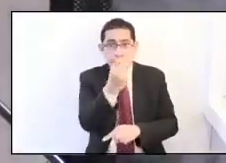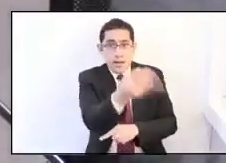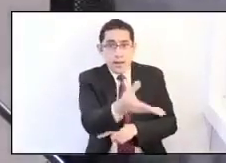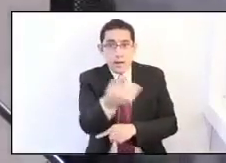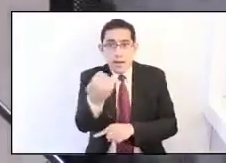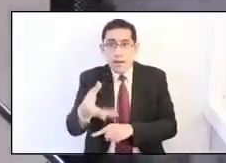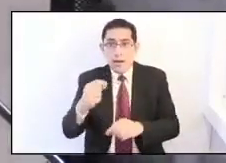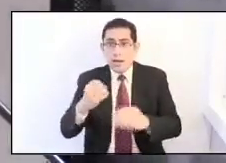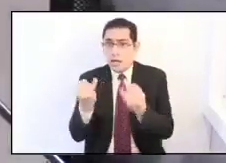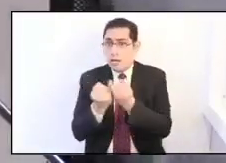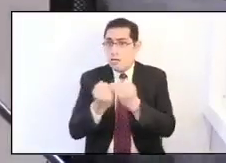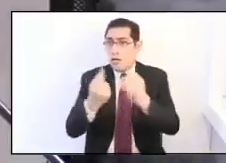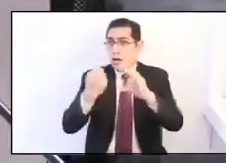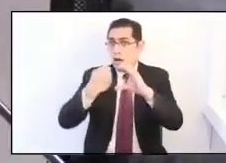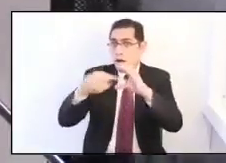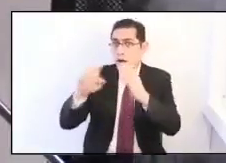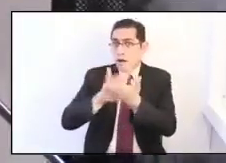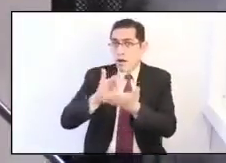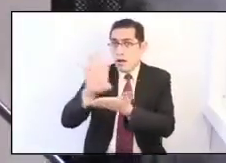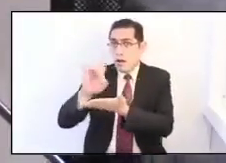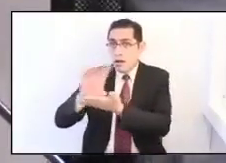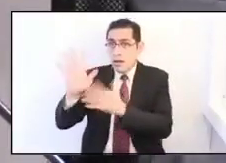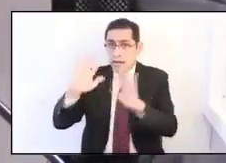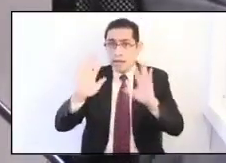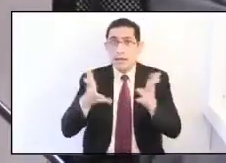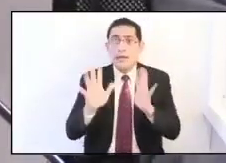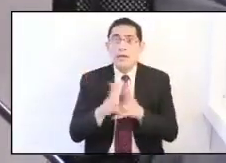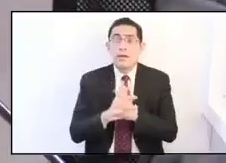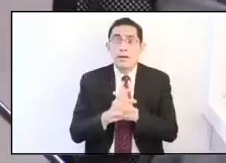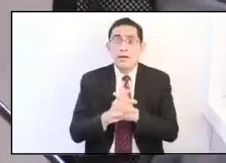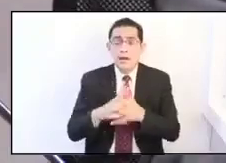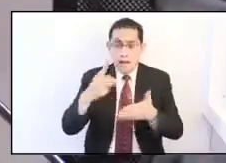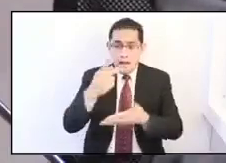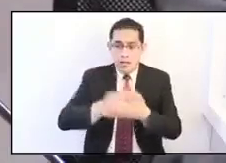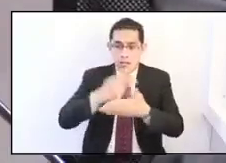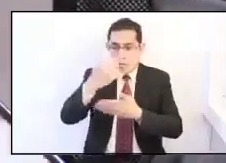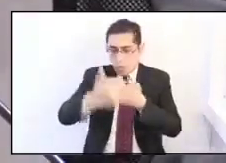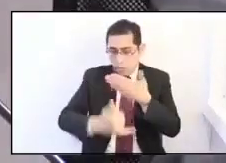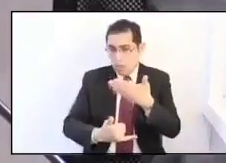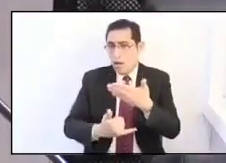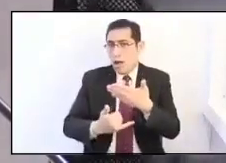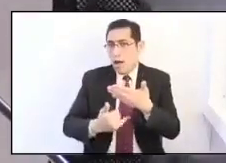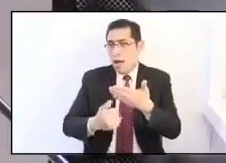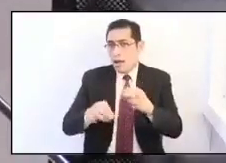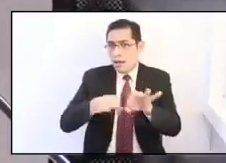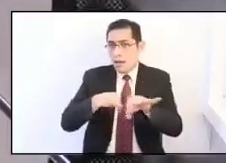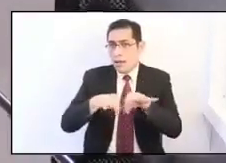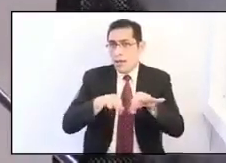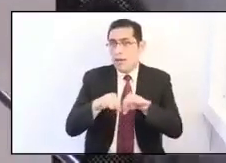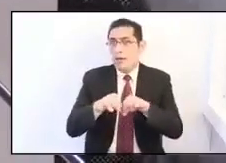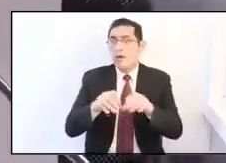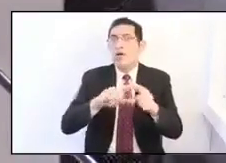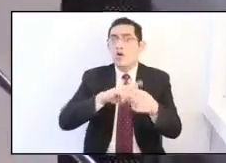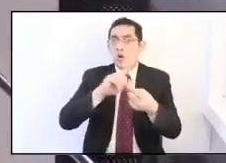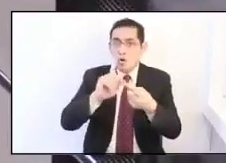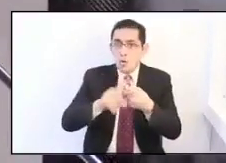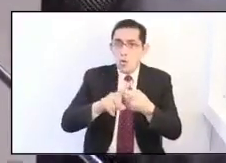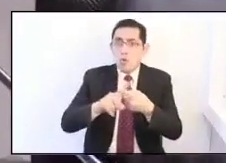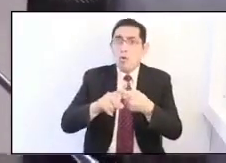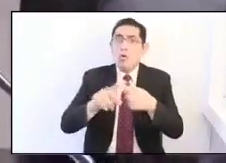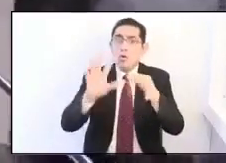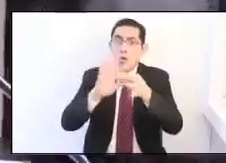sus correos, pues lo que es el plan de esta comisión, y está compuesto por la introducción, el